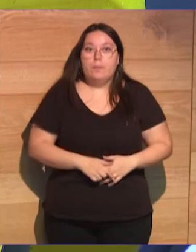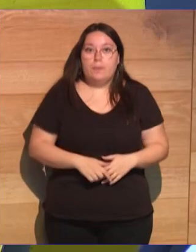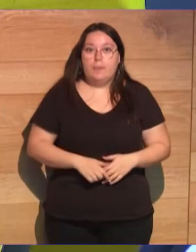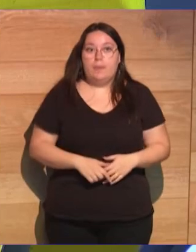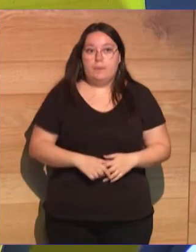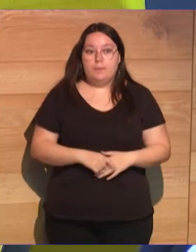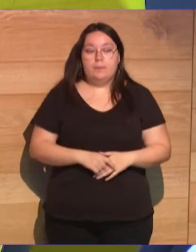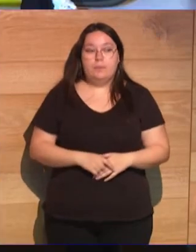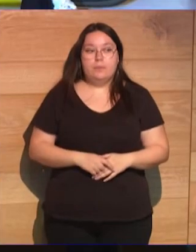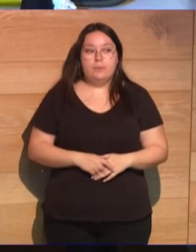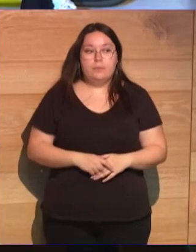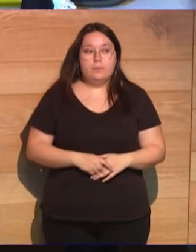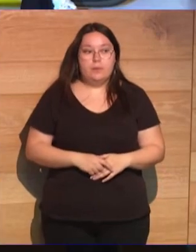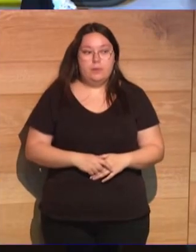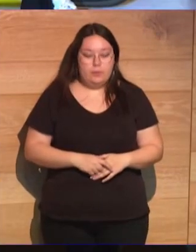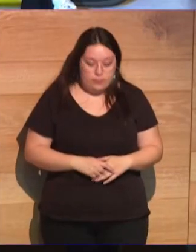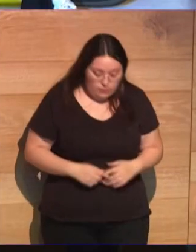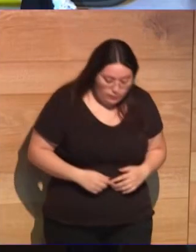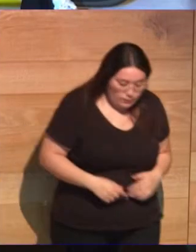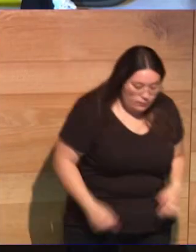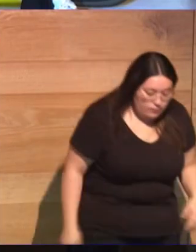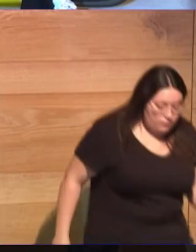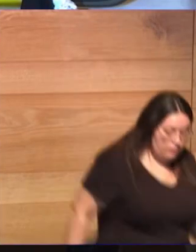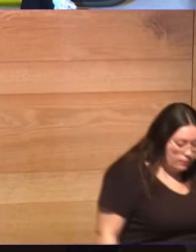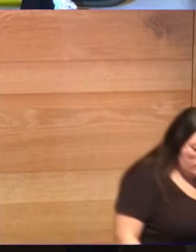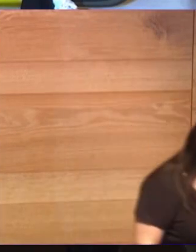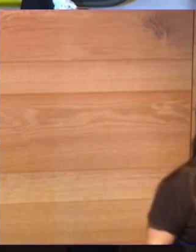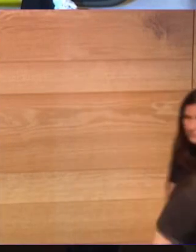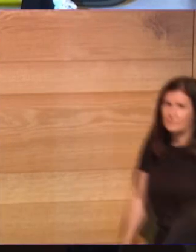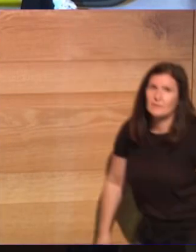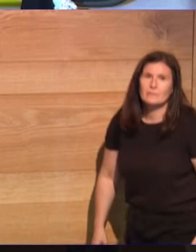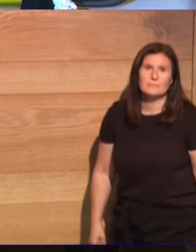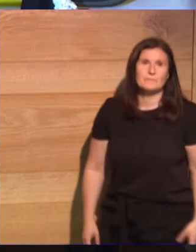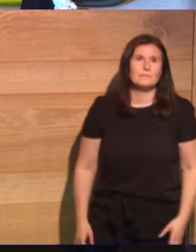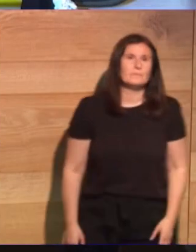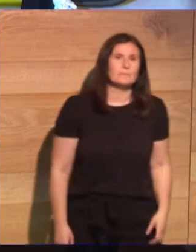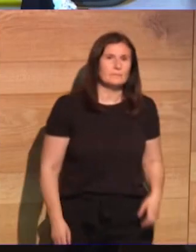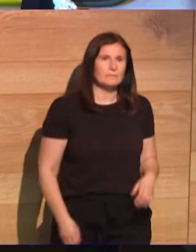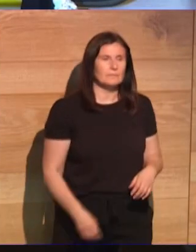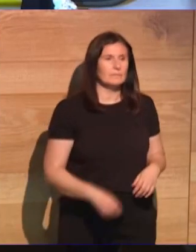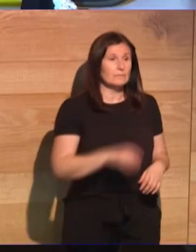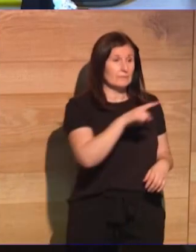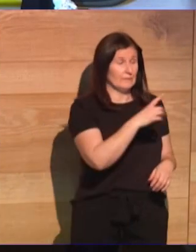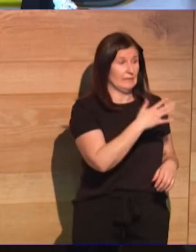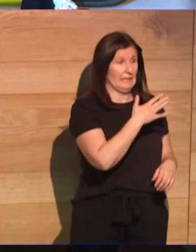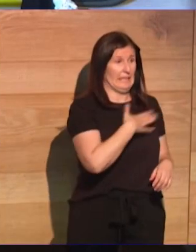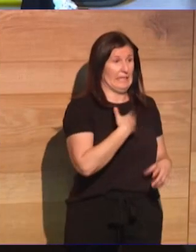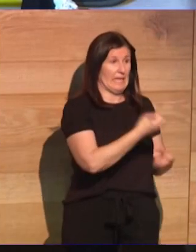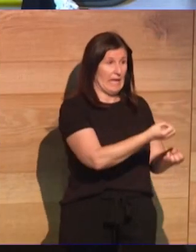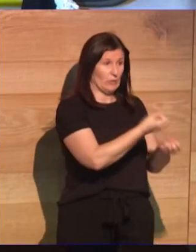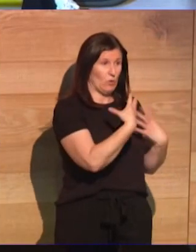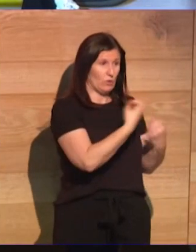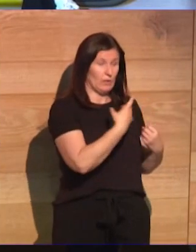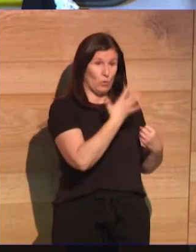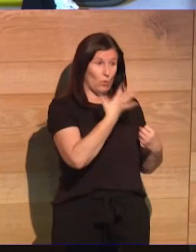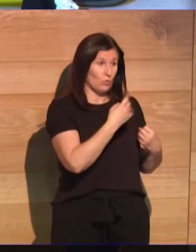que trae asociada este avance, ¿no? Sí, de hecho bueno, ¿querías comentar? Sí, al hilo de lo que